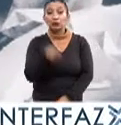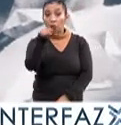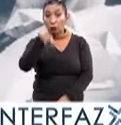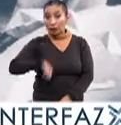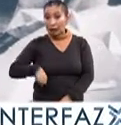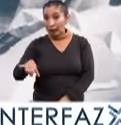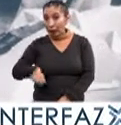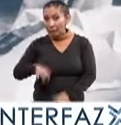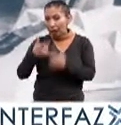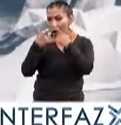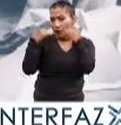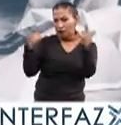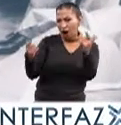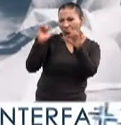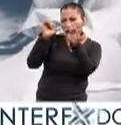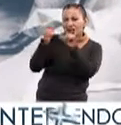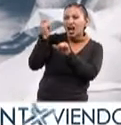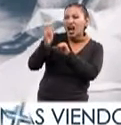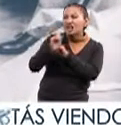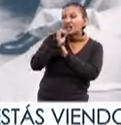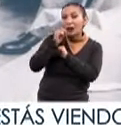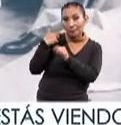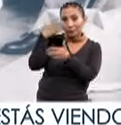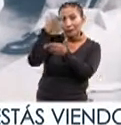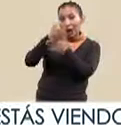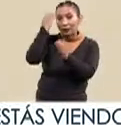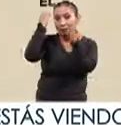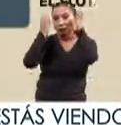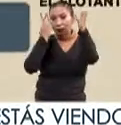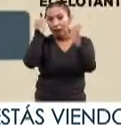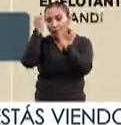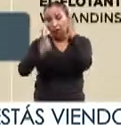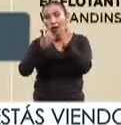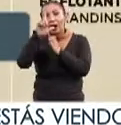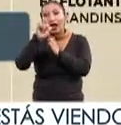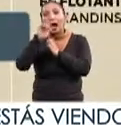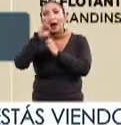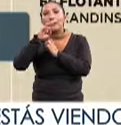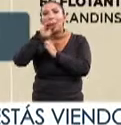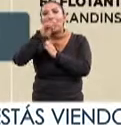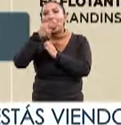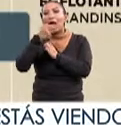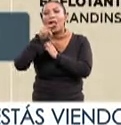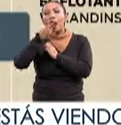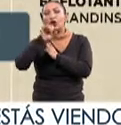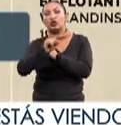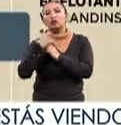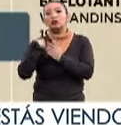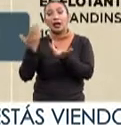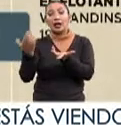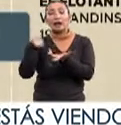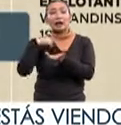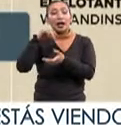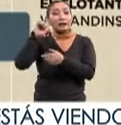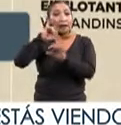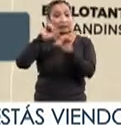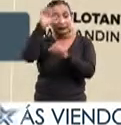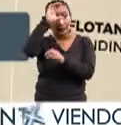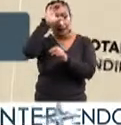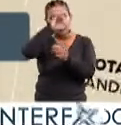estás interesado en la historia del arte, no te puedes perder la exposición de la Bauhaus en el Museo Universitario de Ciencias y